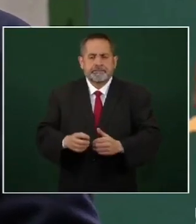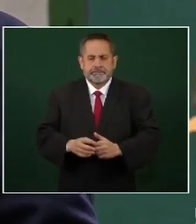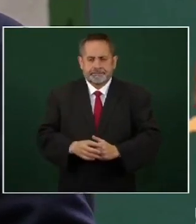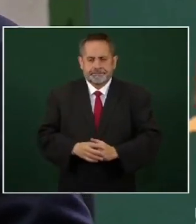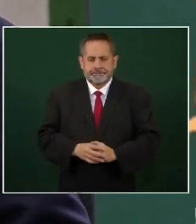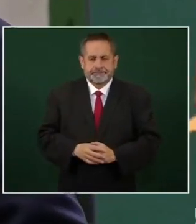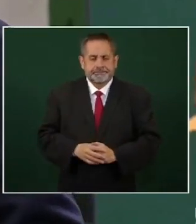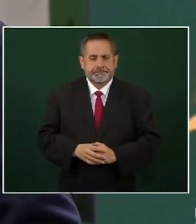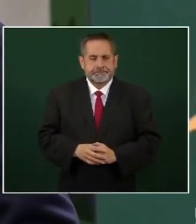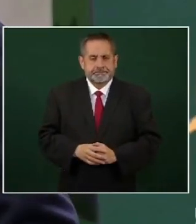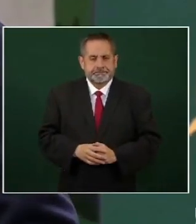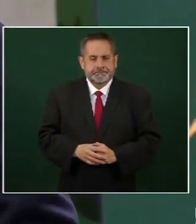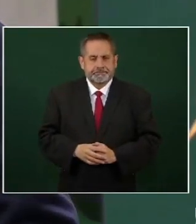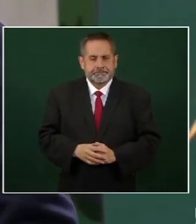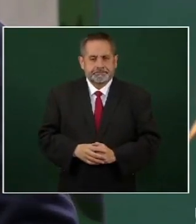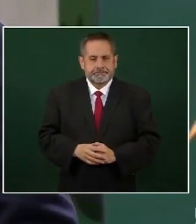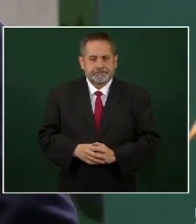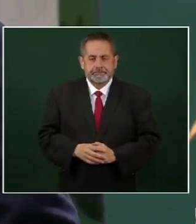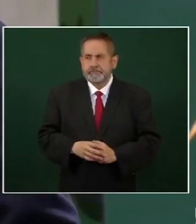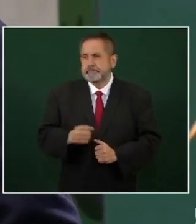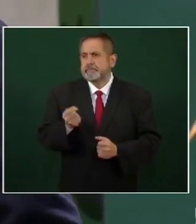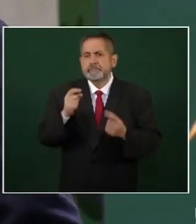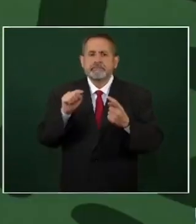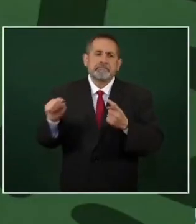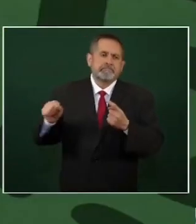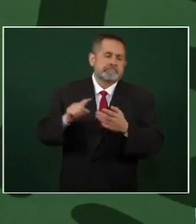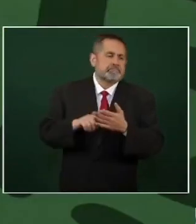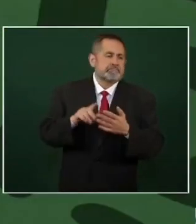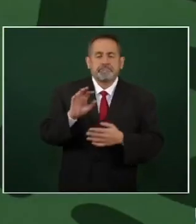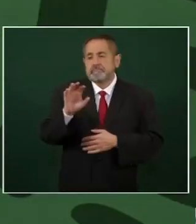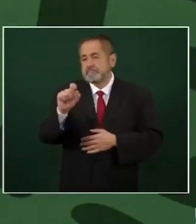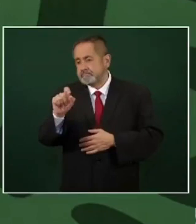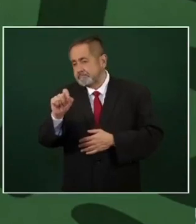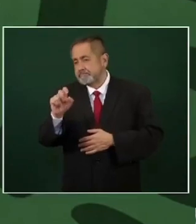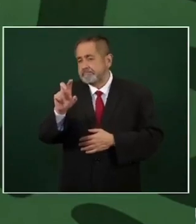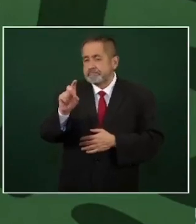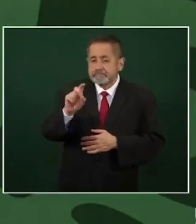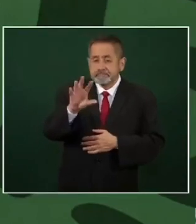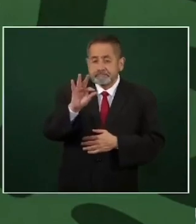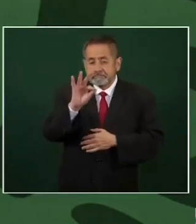Hay casos de 20, 30, 40 años.